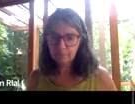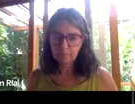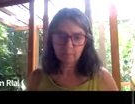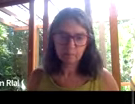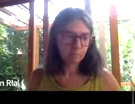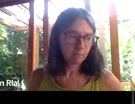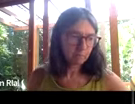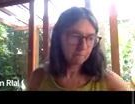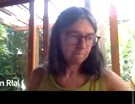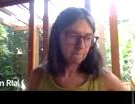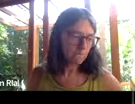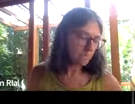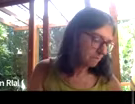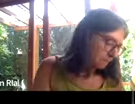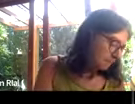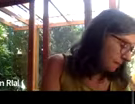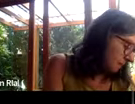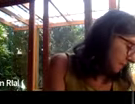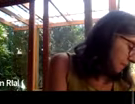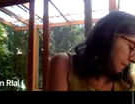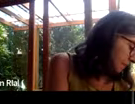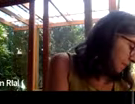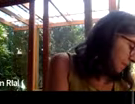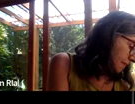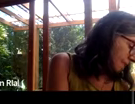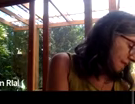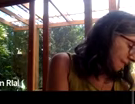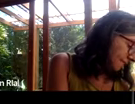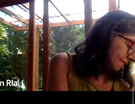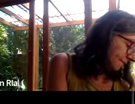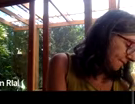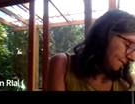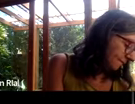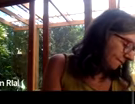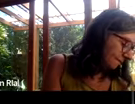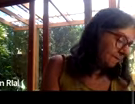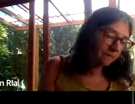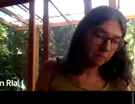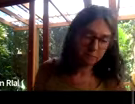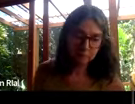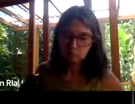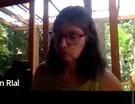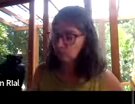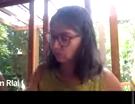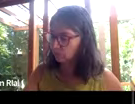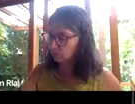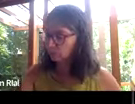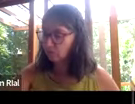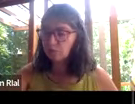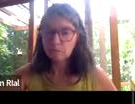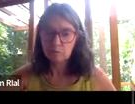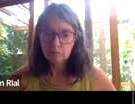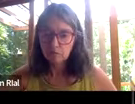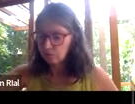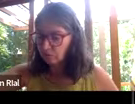su comprensión y menos aún su aplicación. En la Ley General se tipifican 5 tipos de violencia: